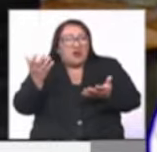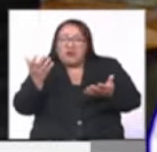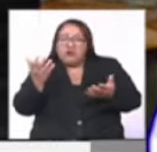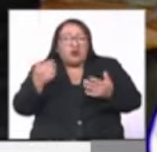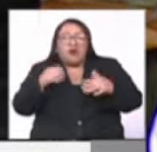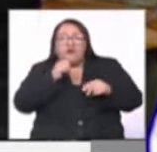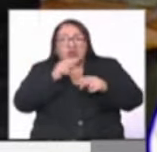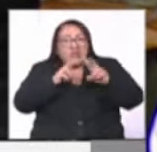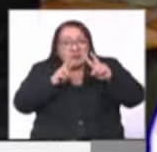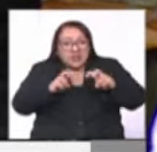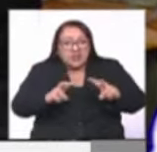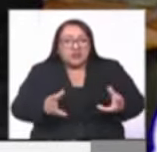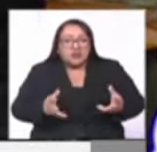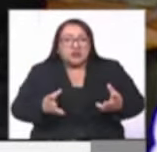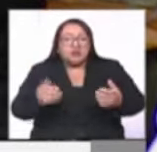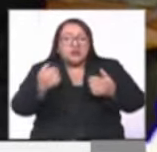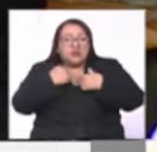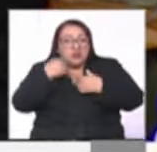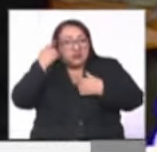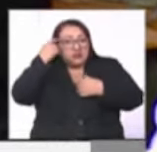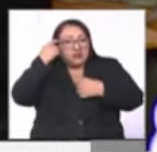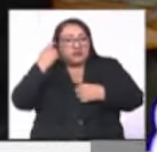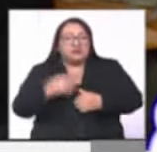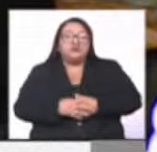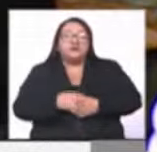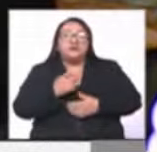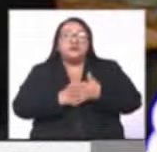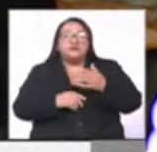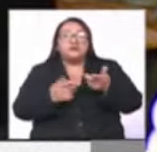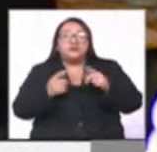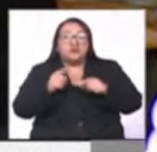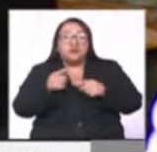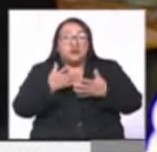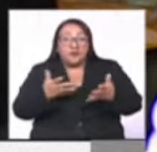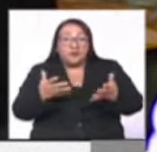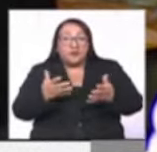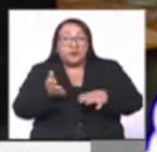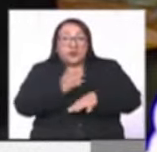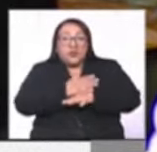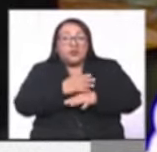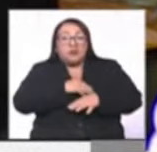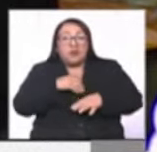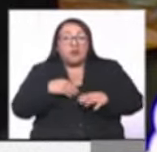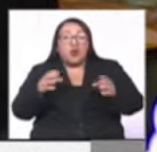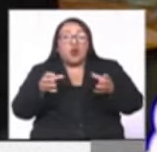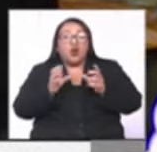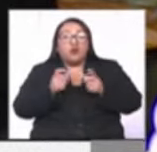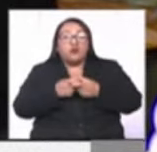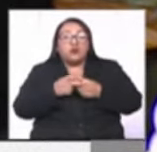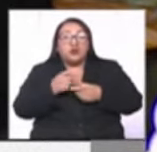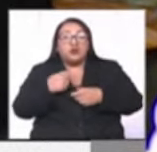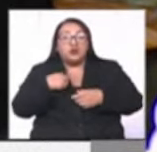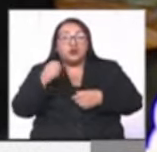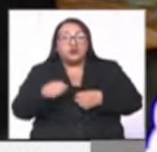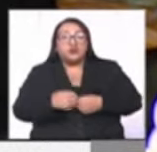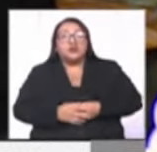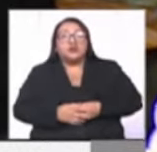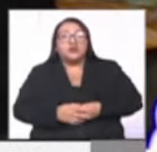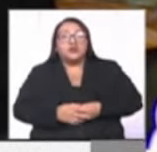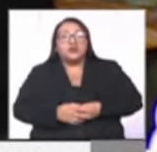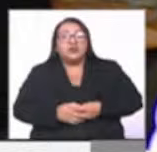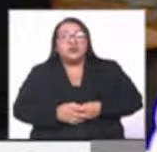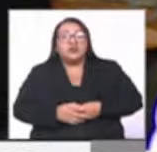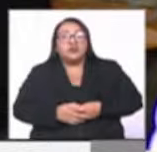encomendadas debe tenerse en cuenta que el congresista edras Medina en su condición de miembro de la comisión de justicia y Derechos